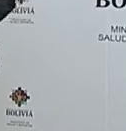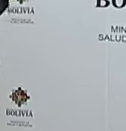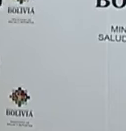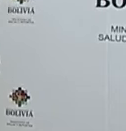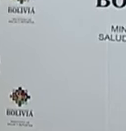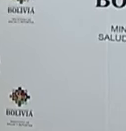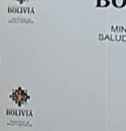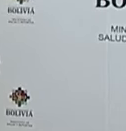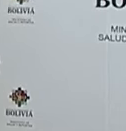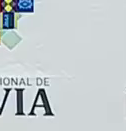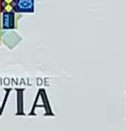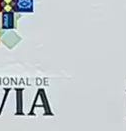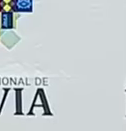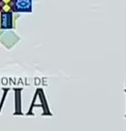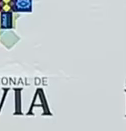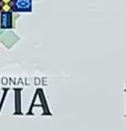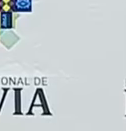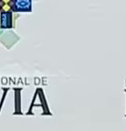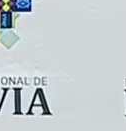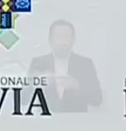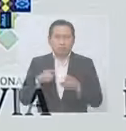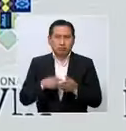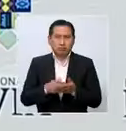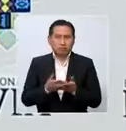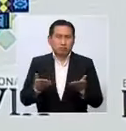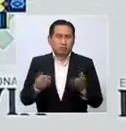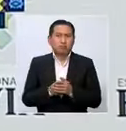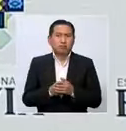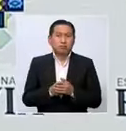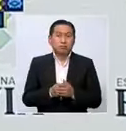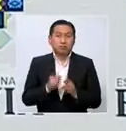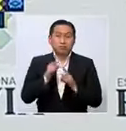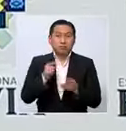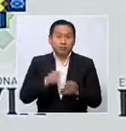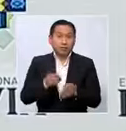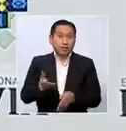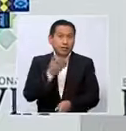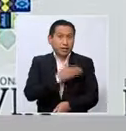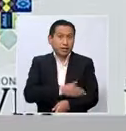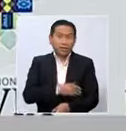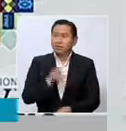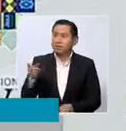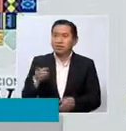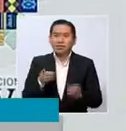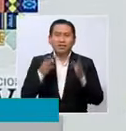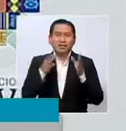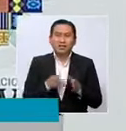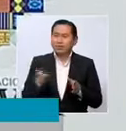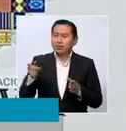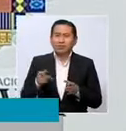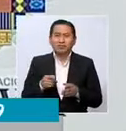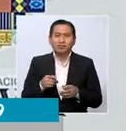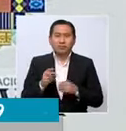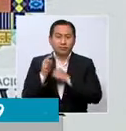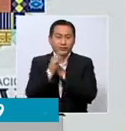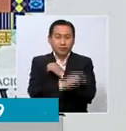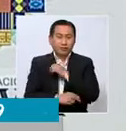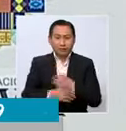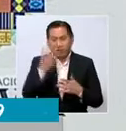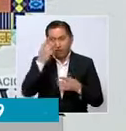situación epidémica tal como lo decía nuestro director nacional